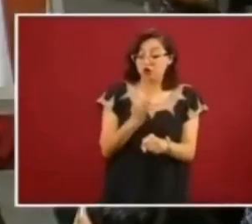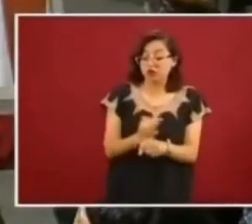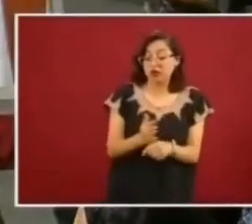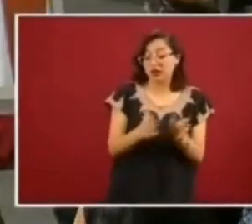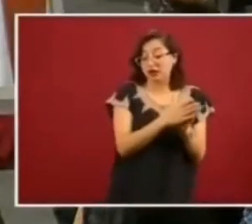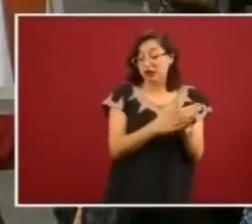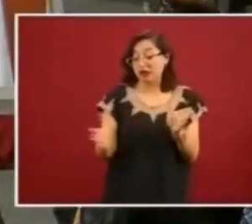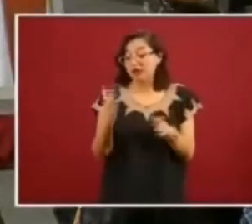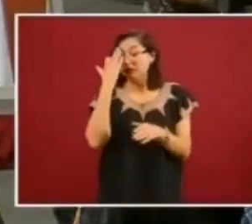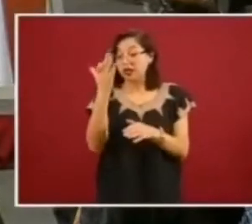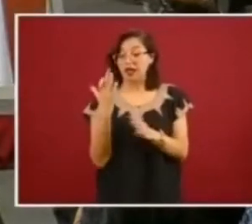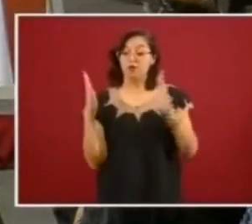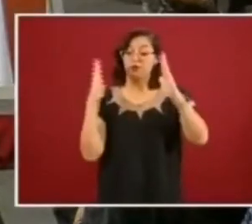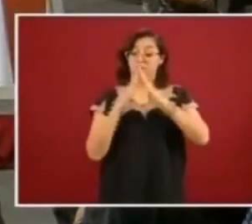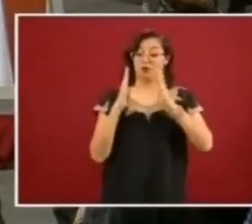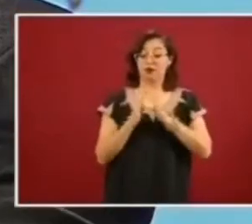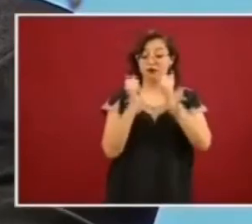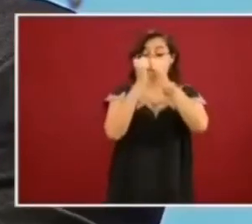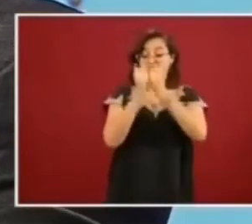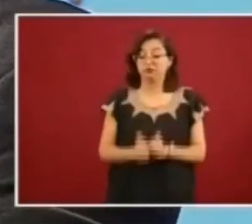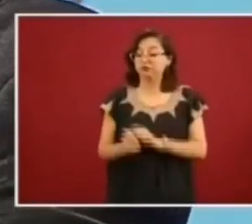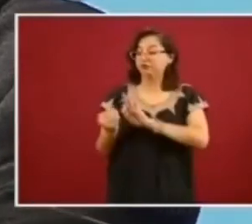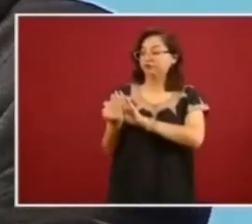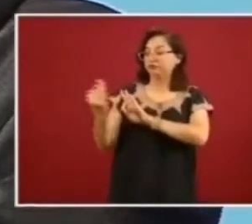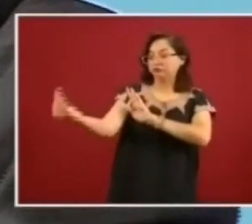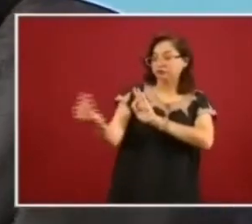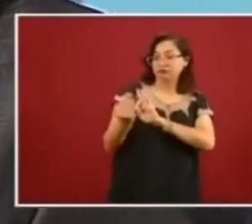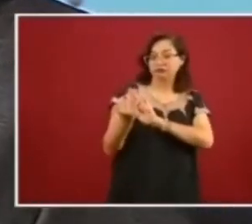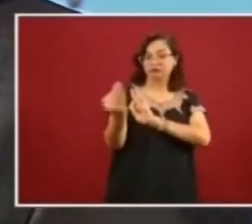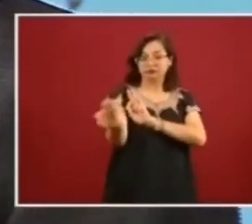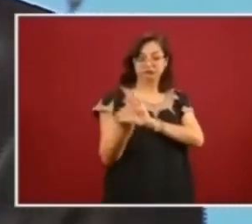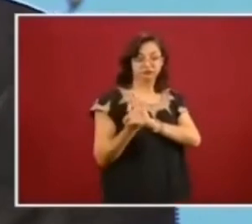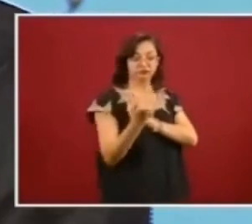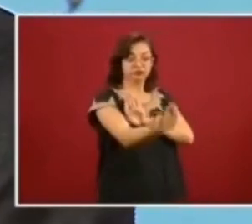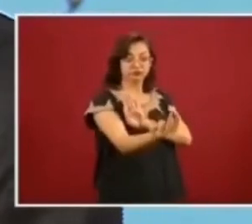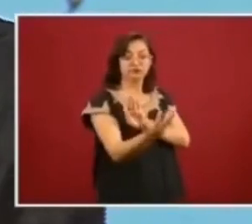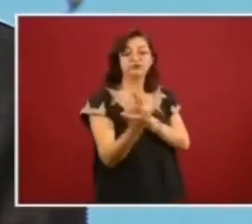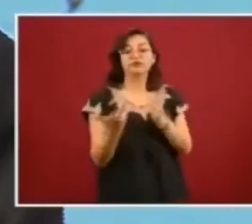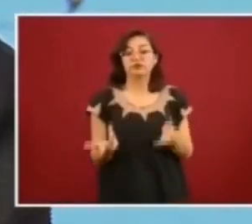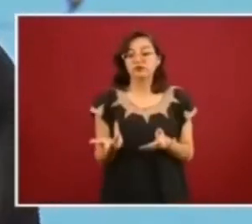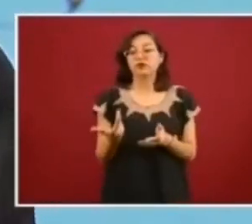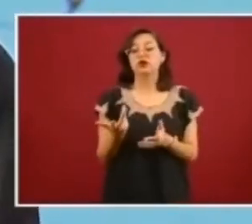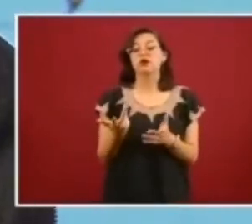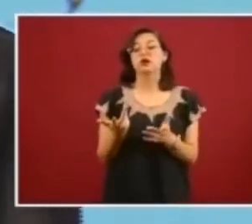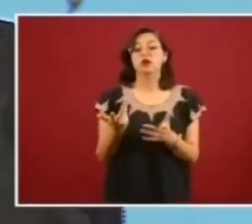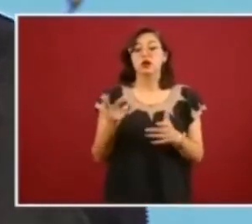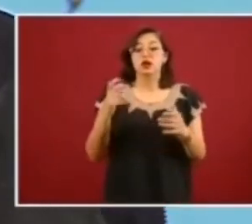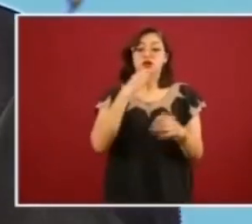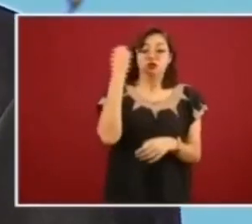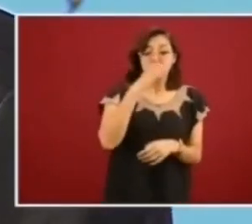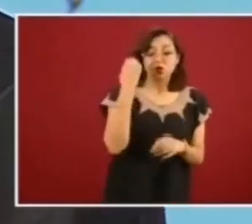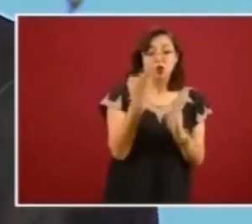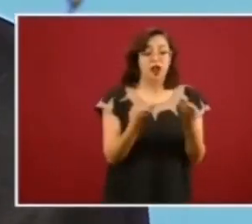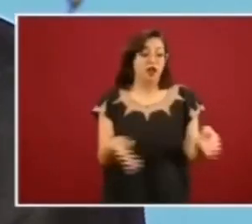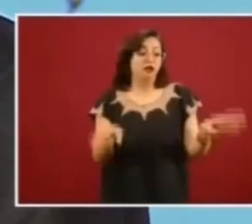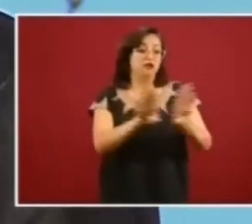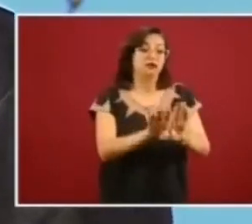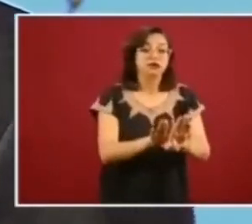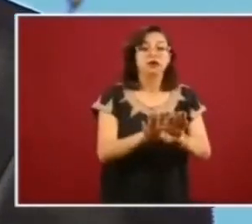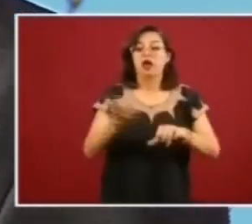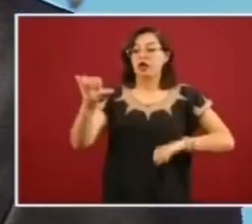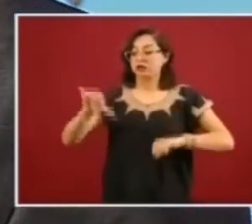casa, mantenerse separados físicamente unos de los otros, por el hecho de que se suspendieron las escuelas, se suspendieron